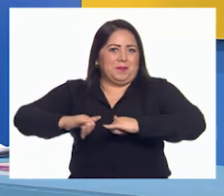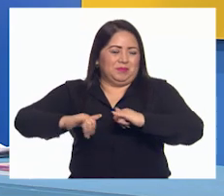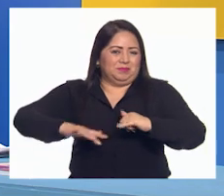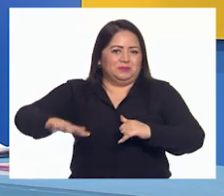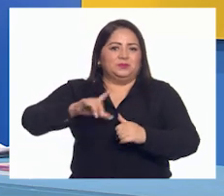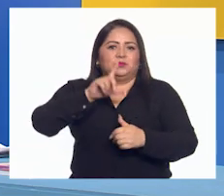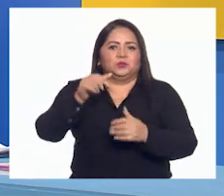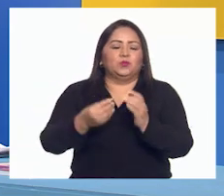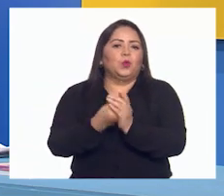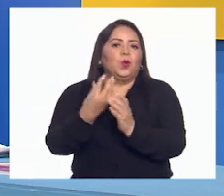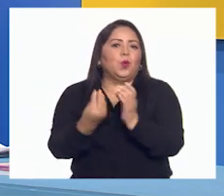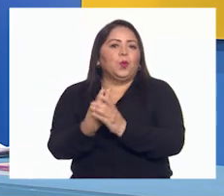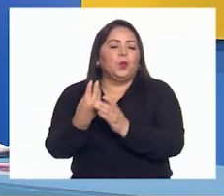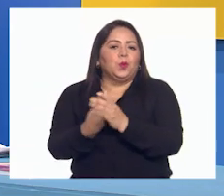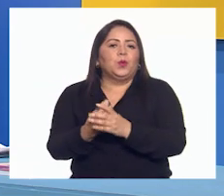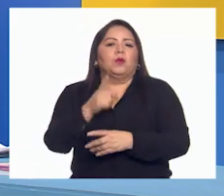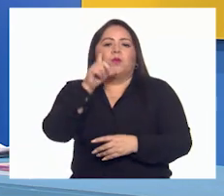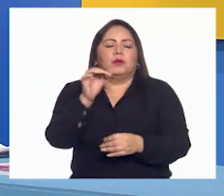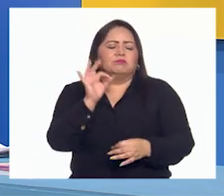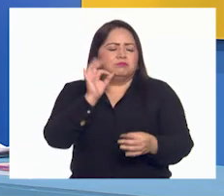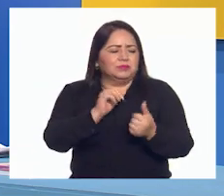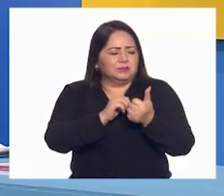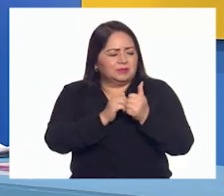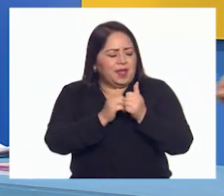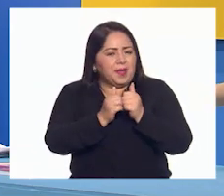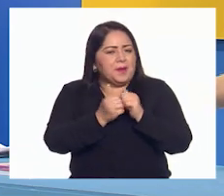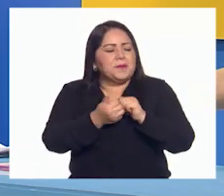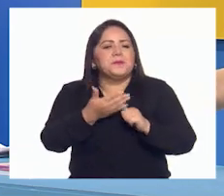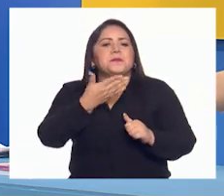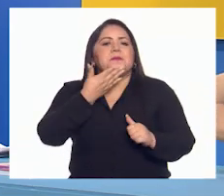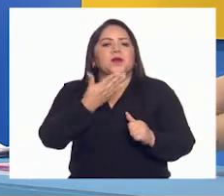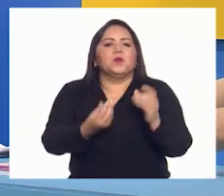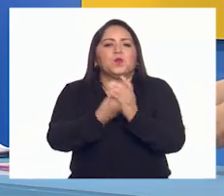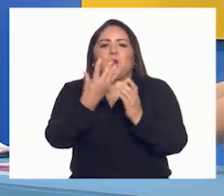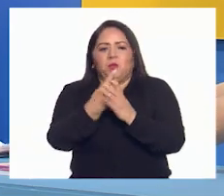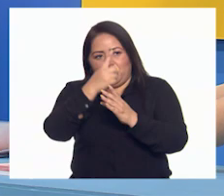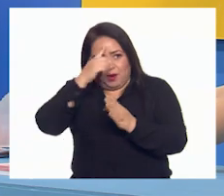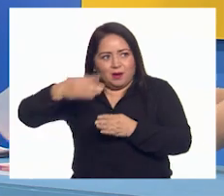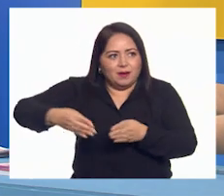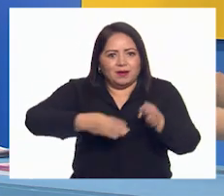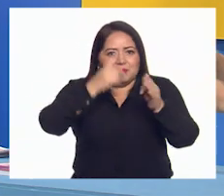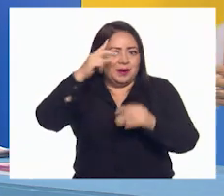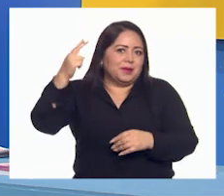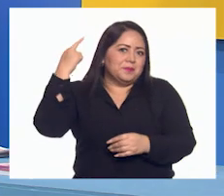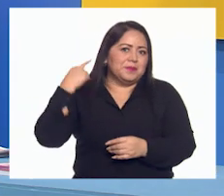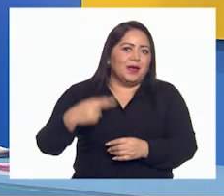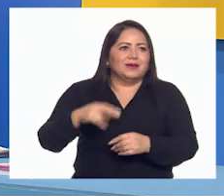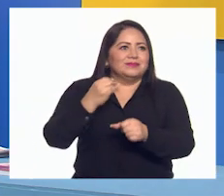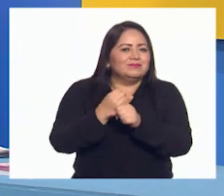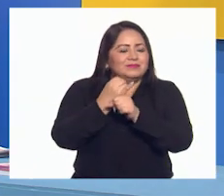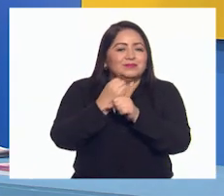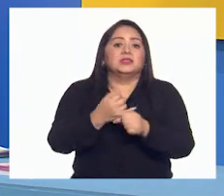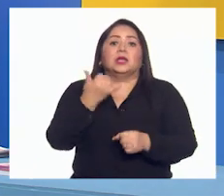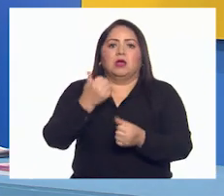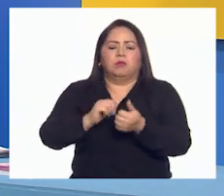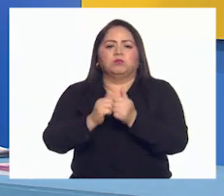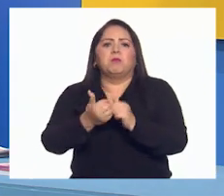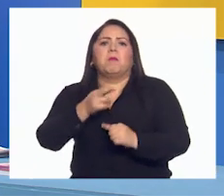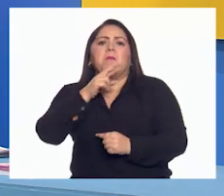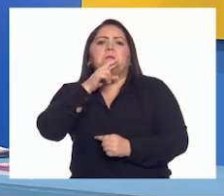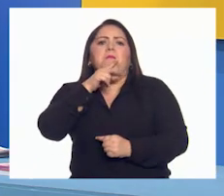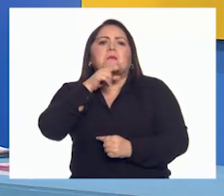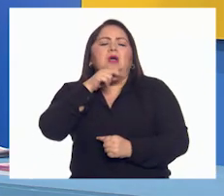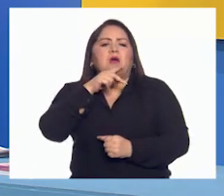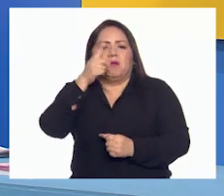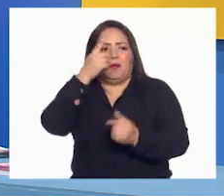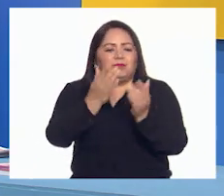se actualizaron y se perfeccionaron y se desarrollaron nuevas rutas para los viajes de exploración y se mejoraron las